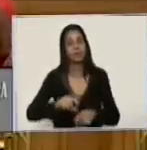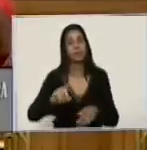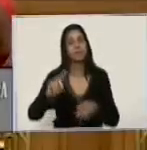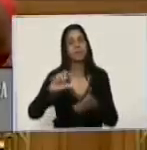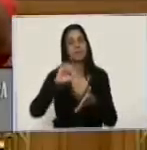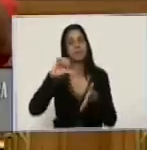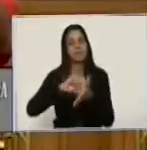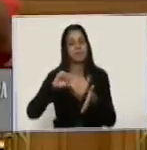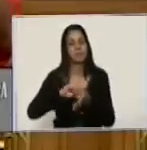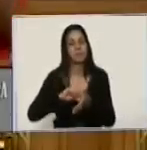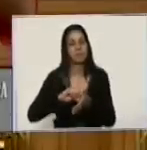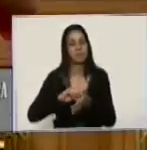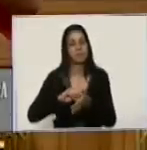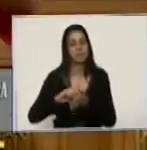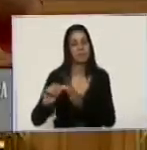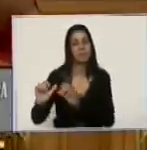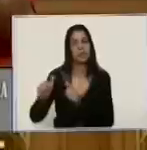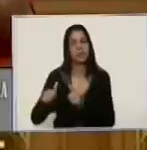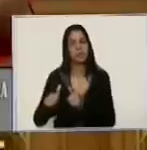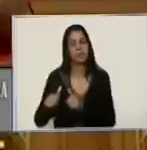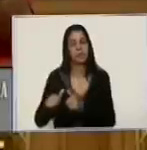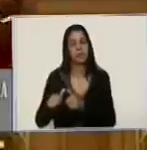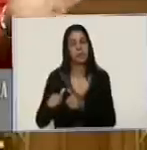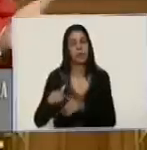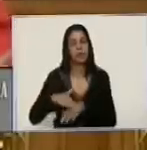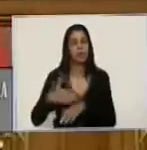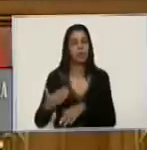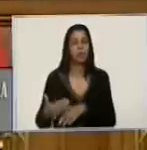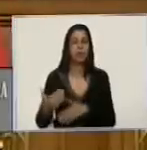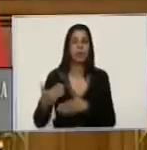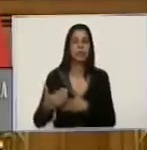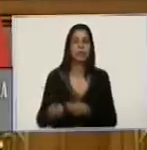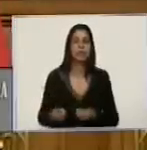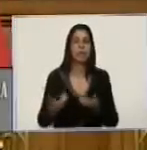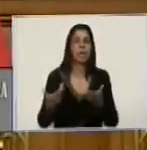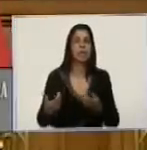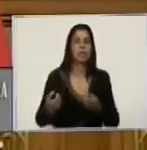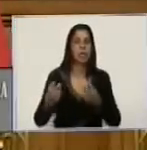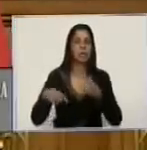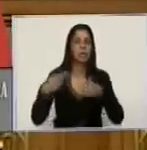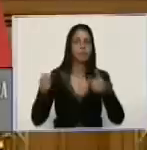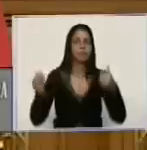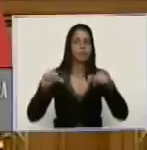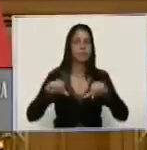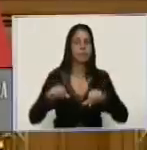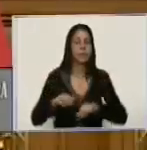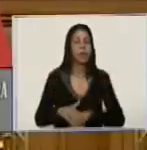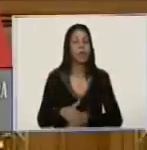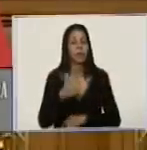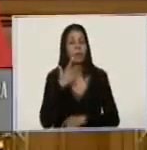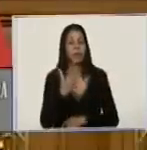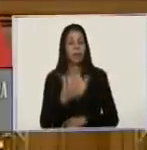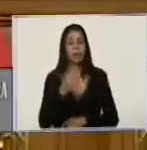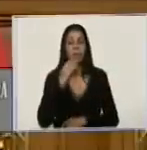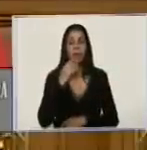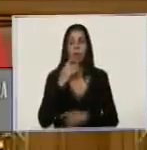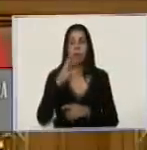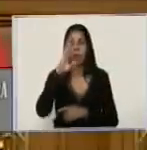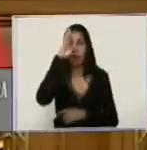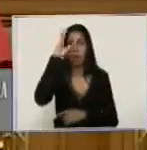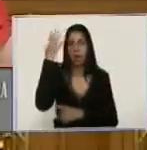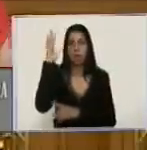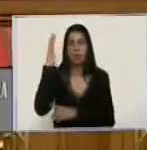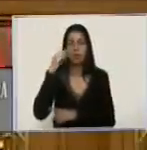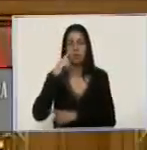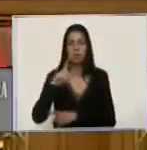sería el punto inicial, porque si comenzamos a ceder, ¿a dónde vamos a llegar? Mire, les repito, Gaddafi quitó las baterías antiaéreas,